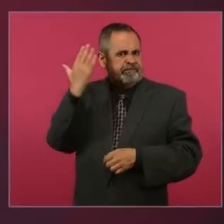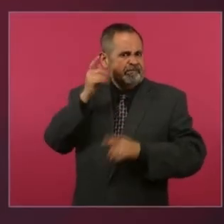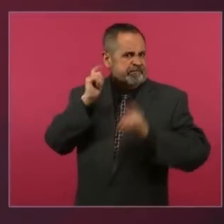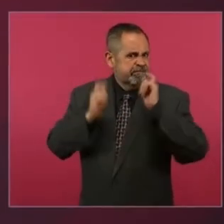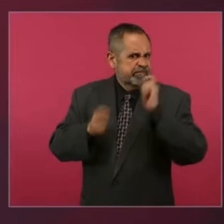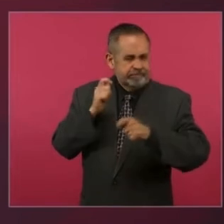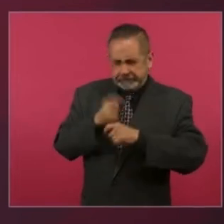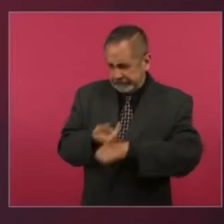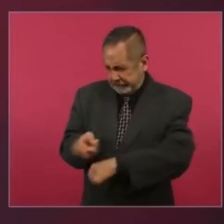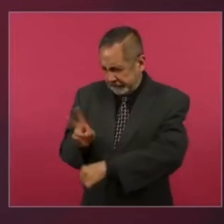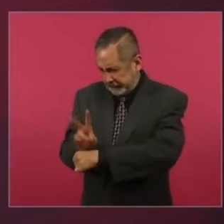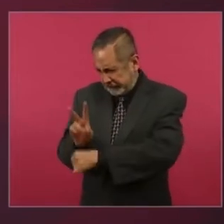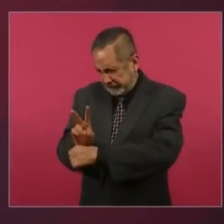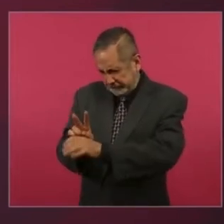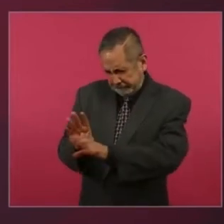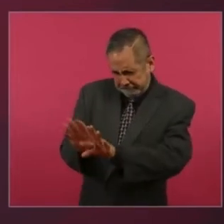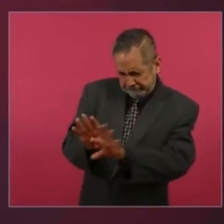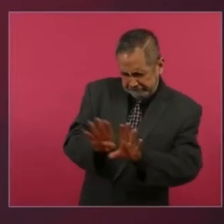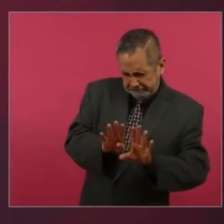esta materia.